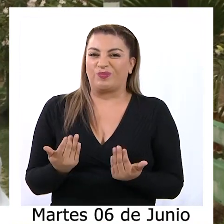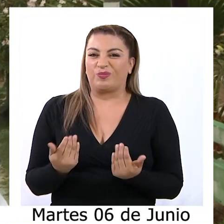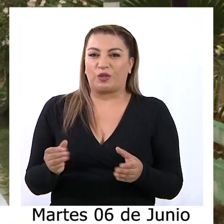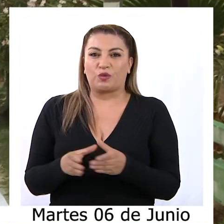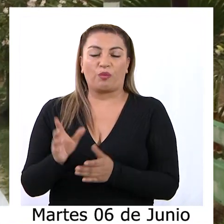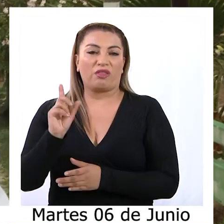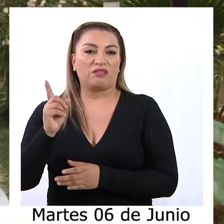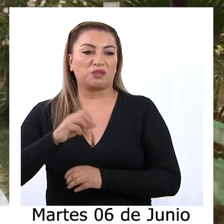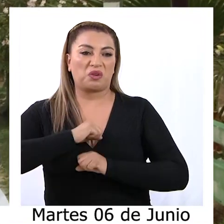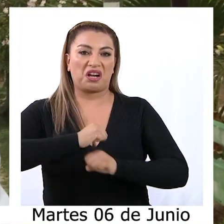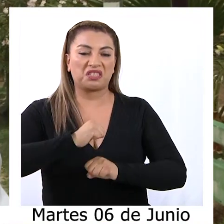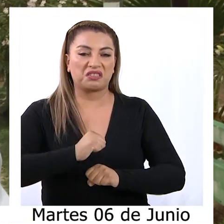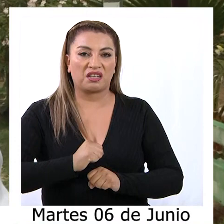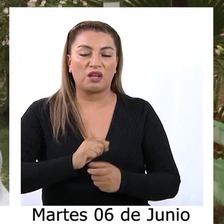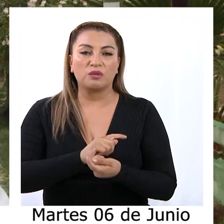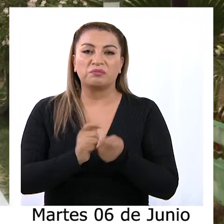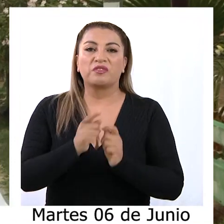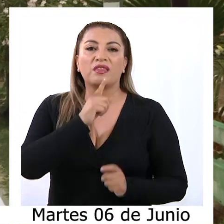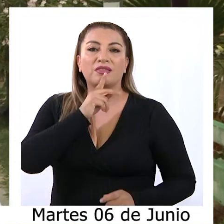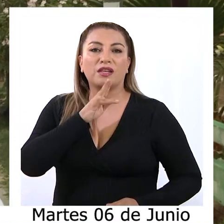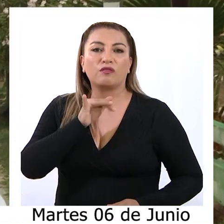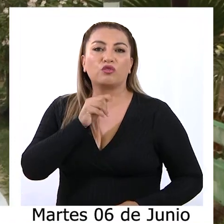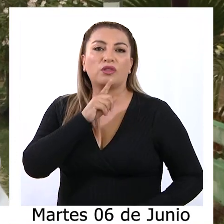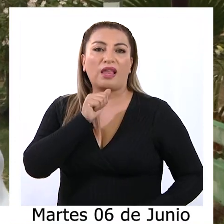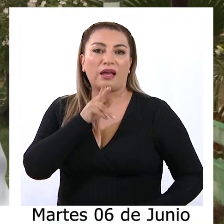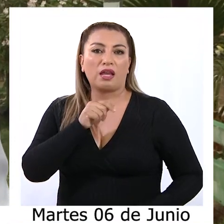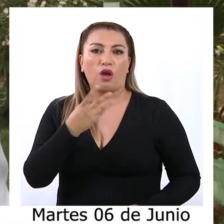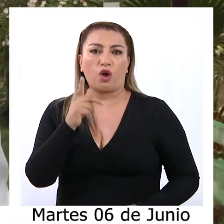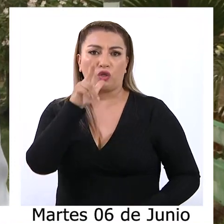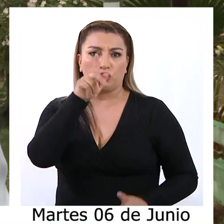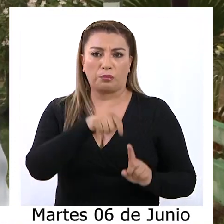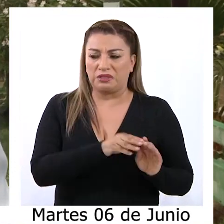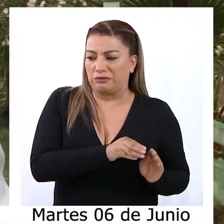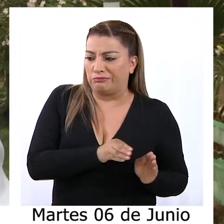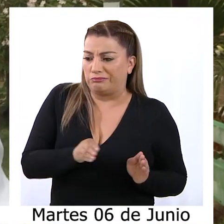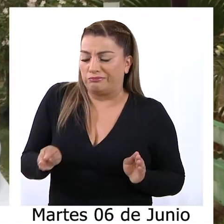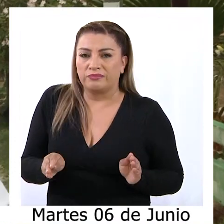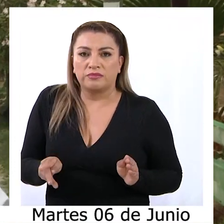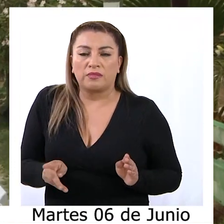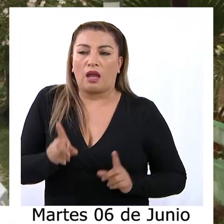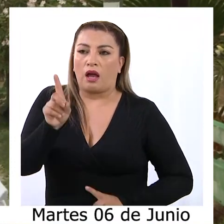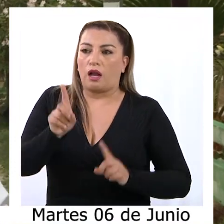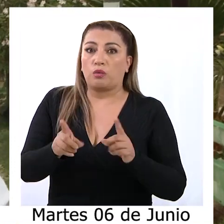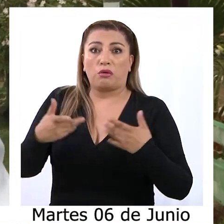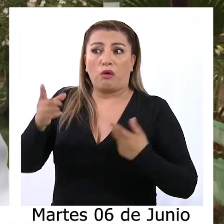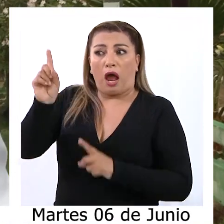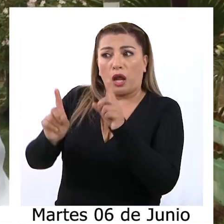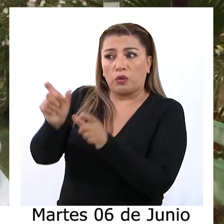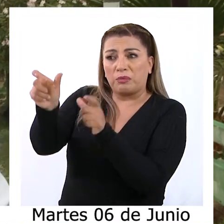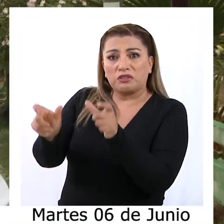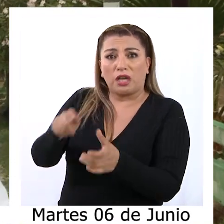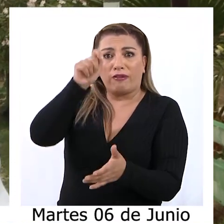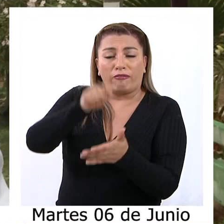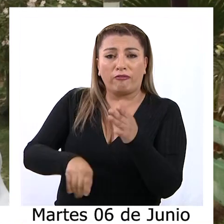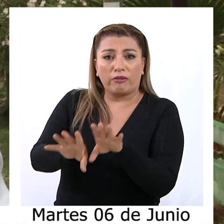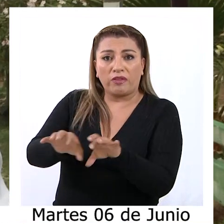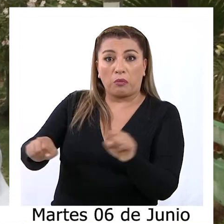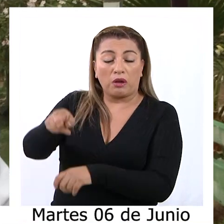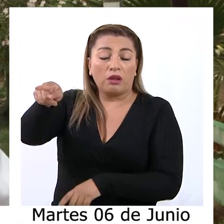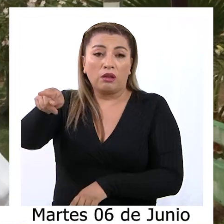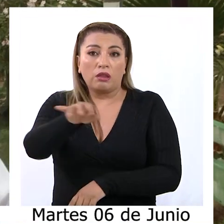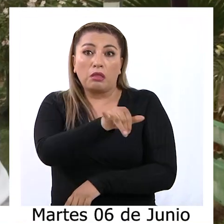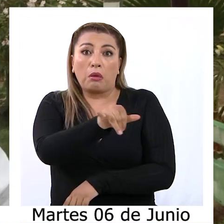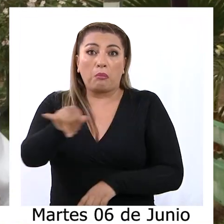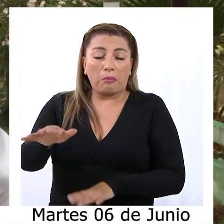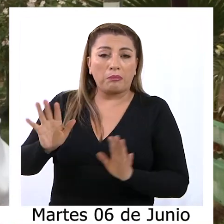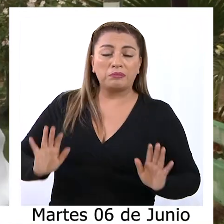derecha de rechazar una reforma tributaria que se venía trabajando hace ocho meses, donde en algún momento ellos mismos estuvieron de acuerdo, firmaron protocolos de acuerdo, pero